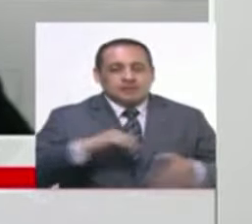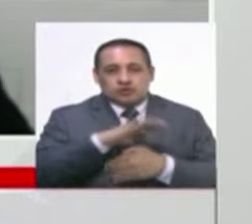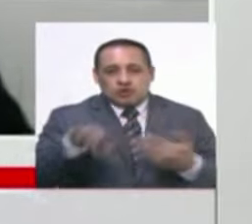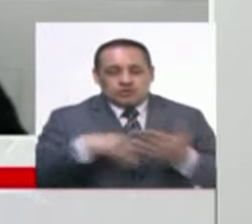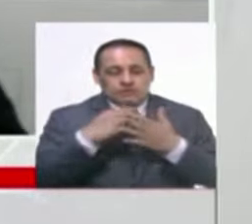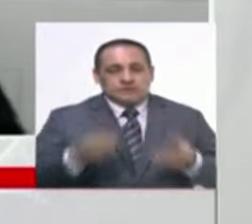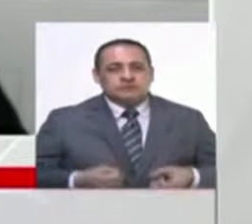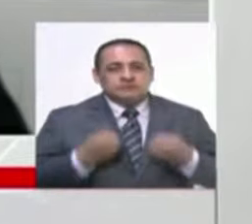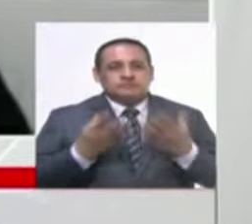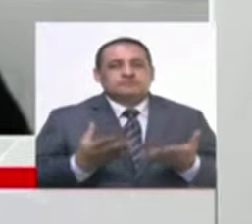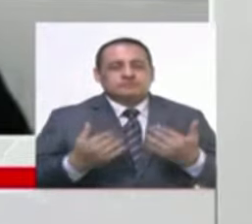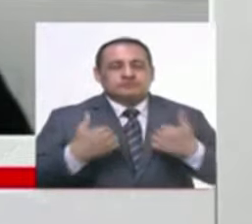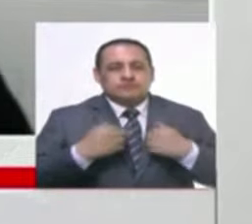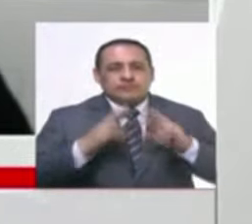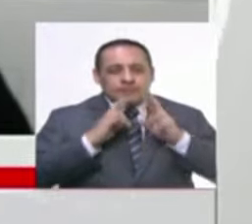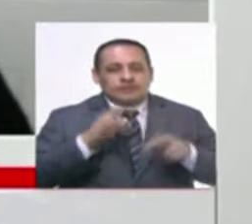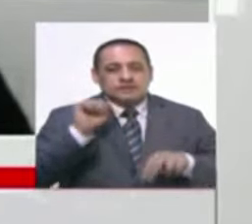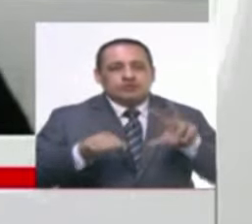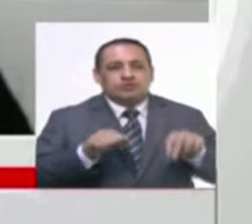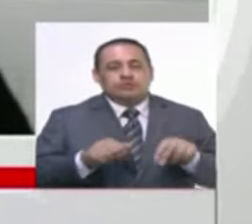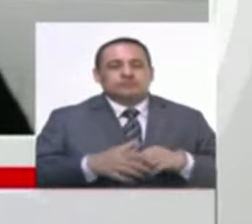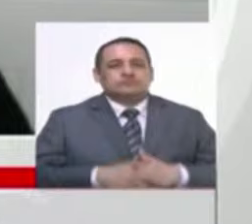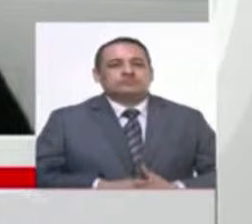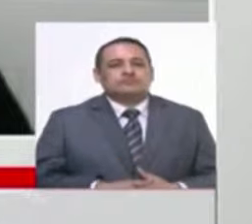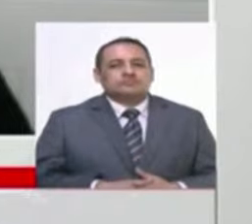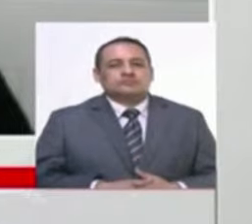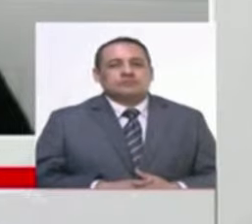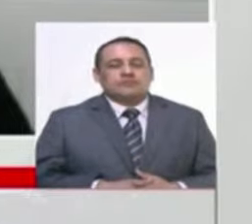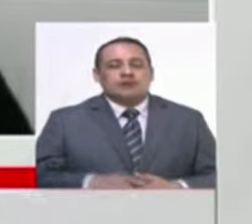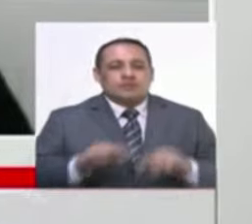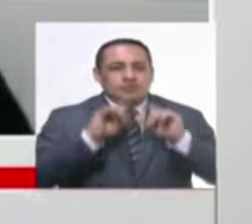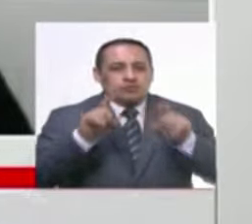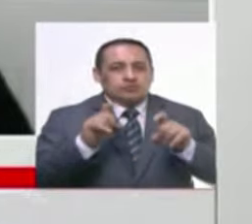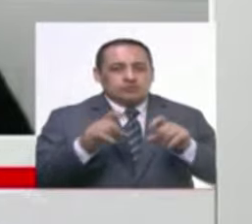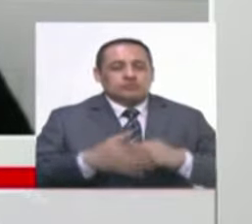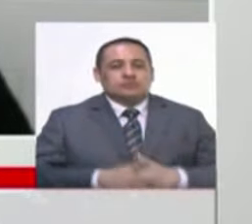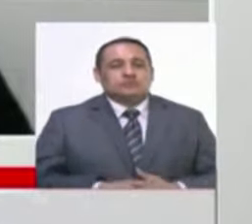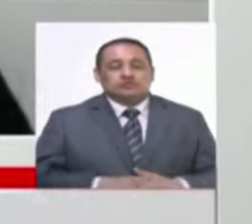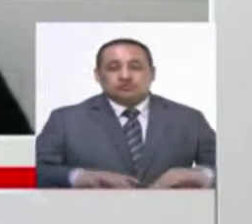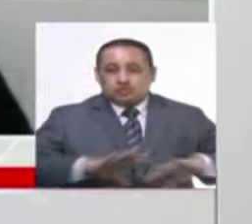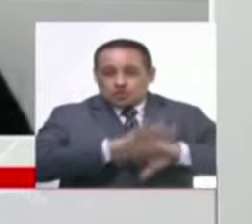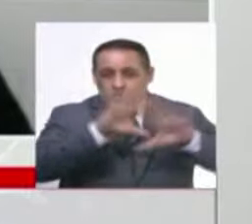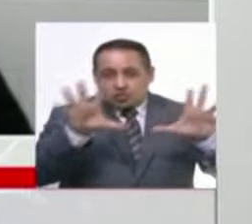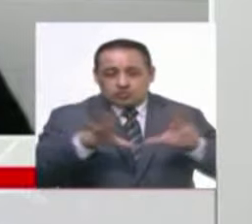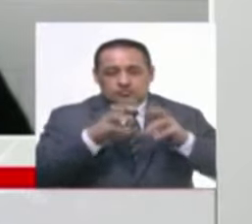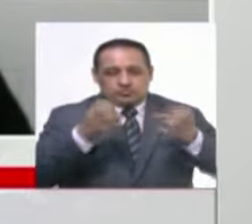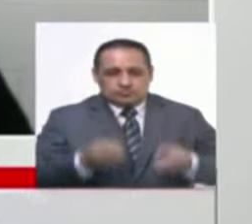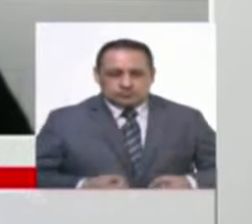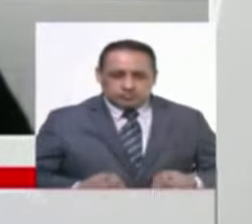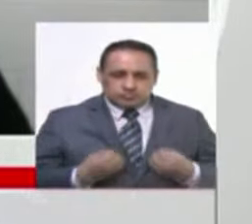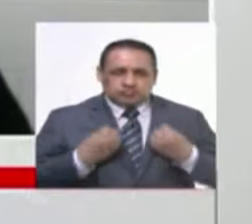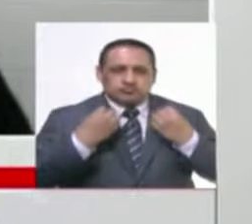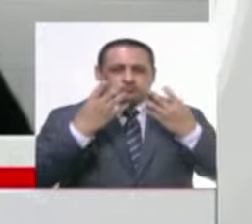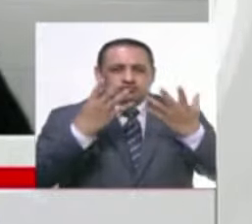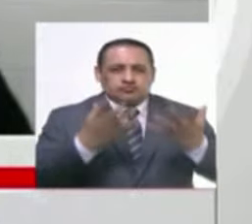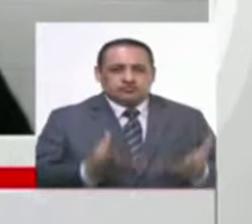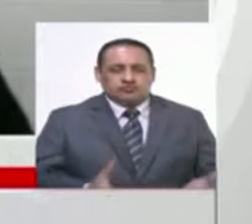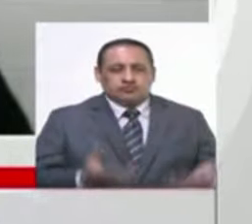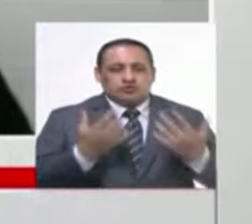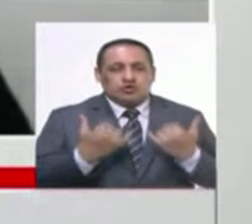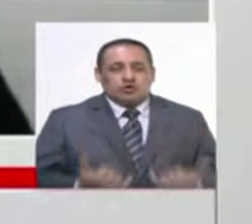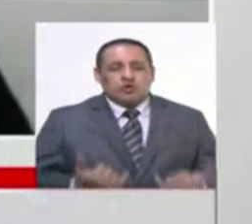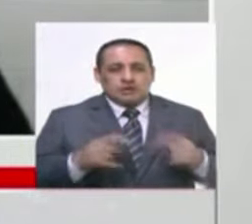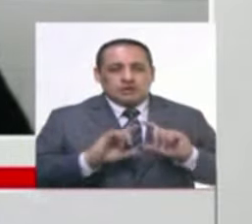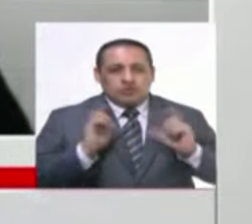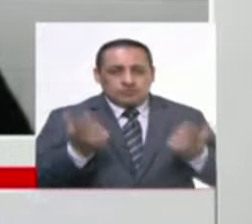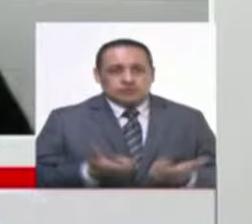usted ha manifestado, la respuesta es sí o no. Le pregunto, ¿todo lo que usted ha hecho mención, lo que ha declarado en